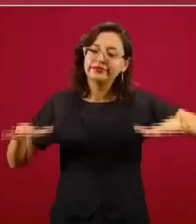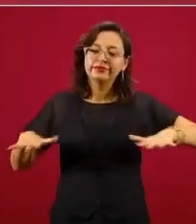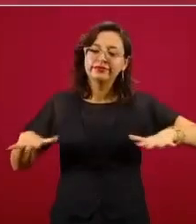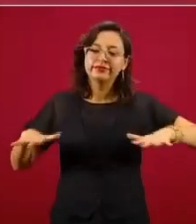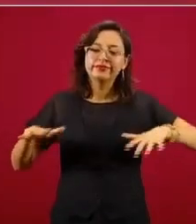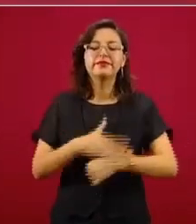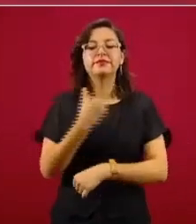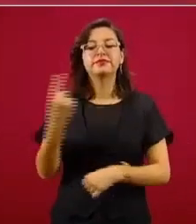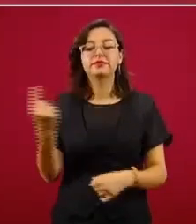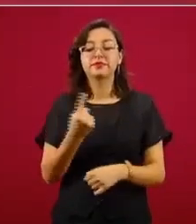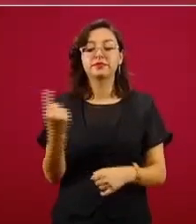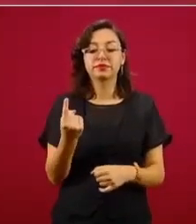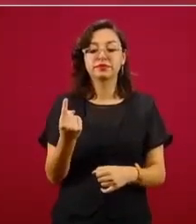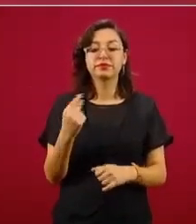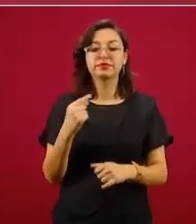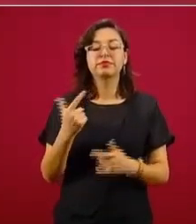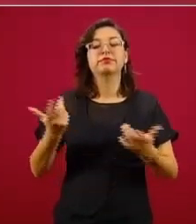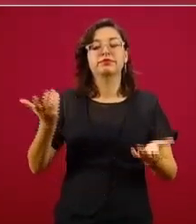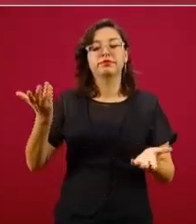permitió equilibrar.